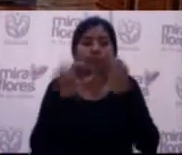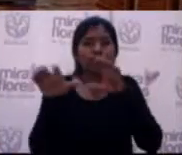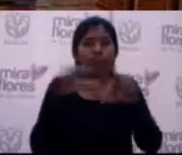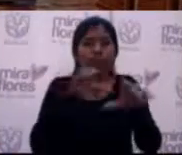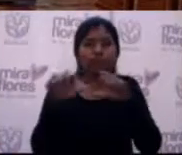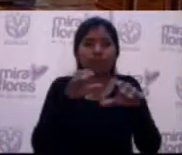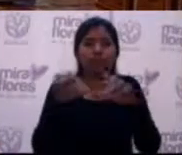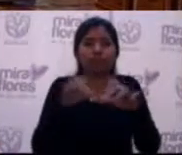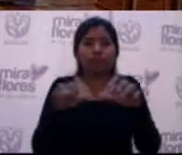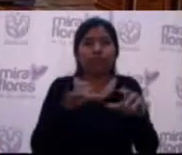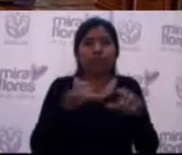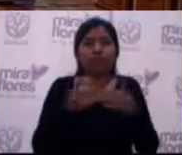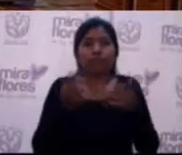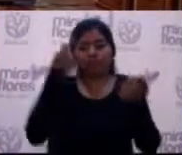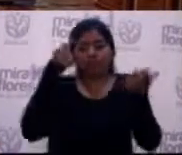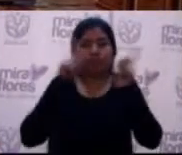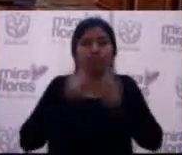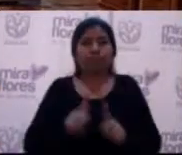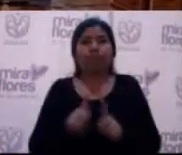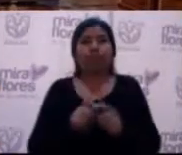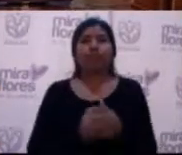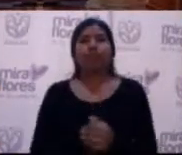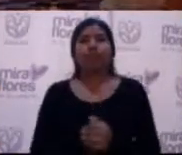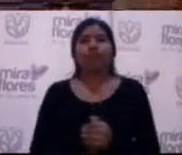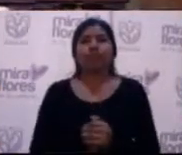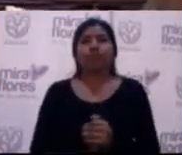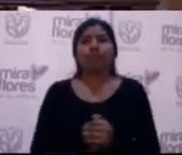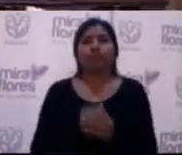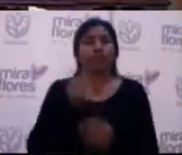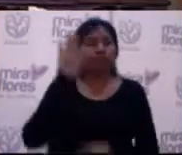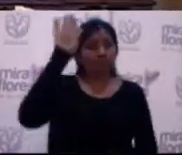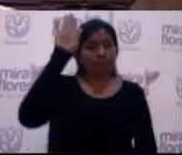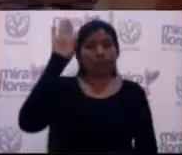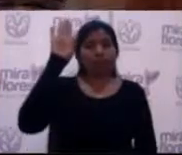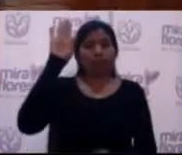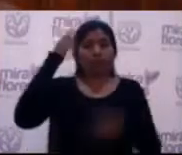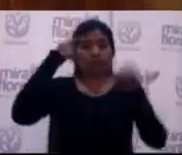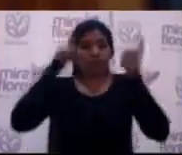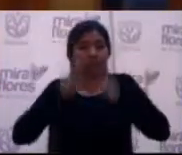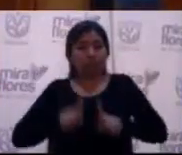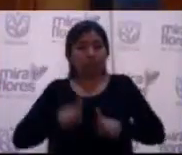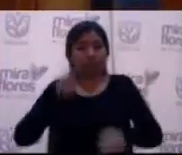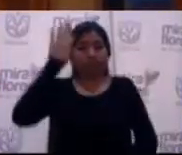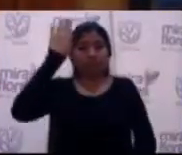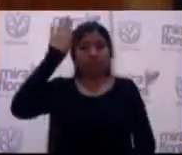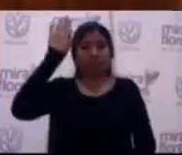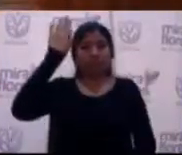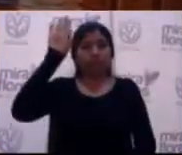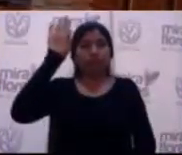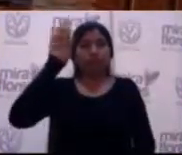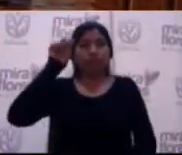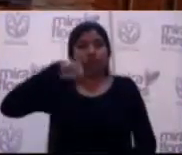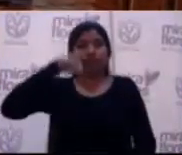inmediata del acuerdo tomado esta mañana. Aquellos que estén a favor, si no se expresaron en señal de conformidad, se aprueba por unanimidad de votos. Muy